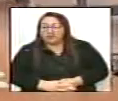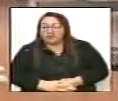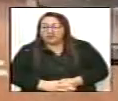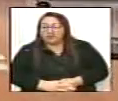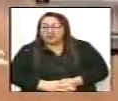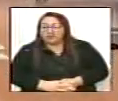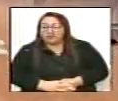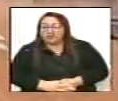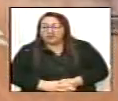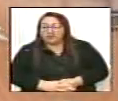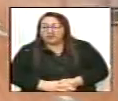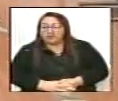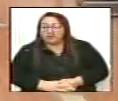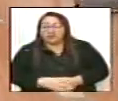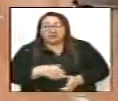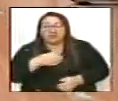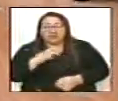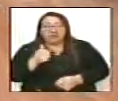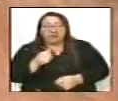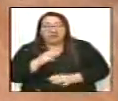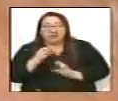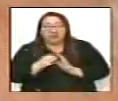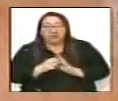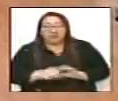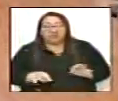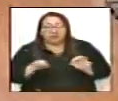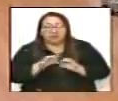legítimo que se diga que un proyecto de esta